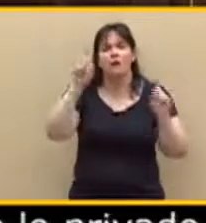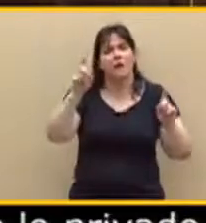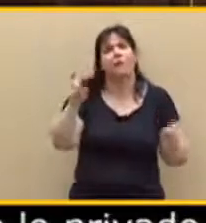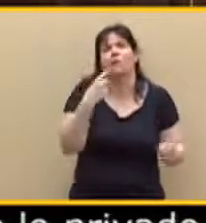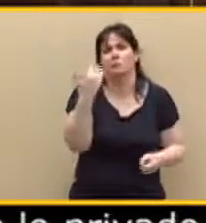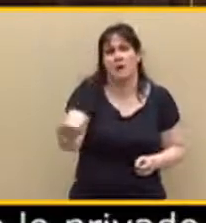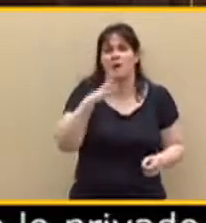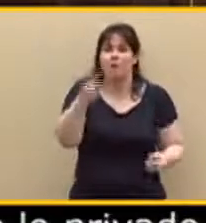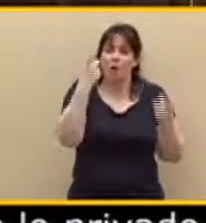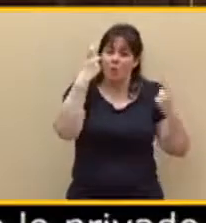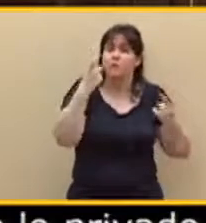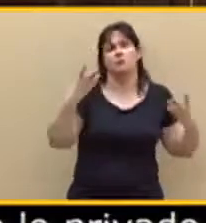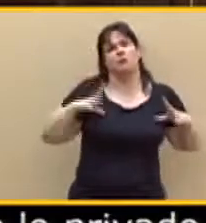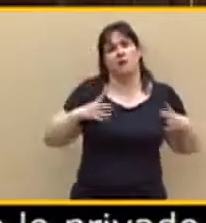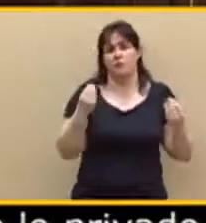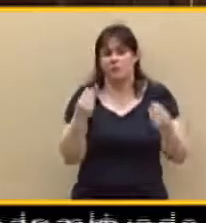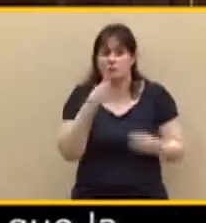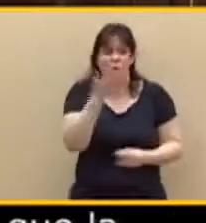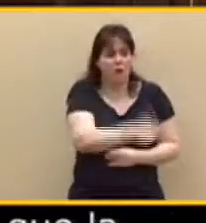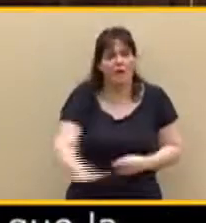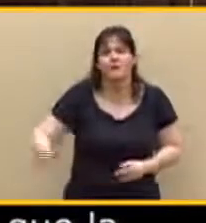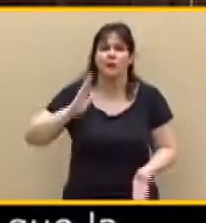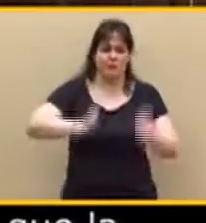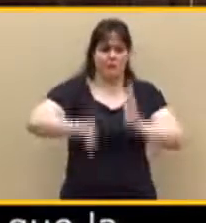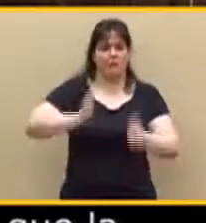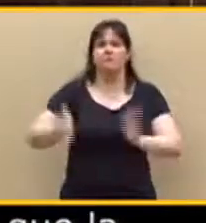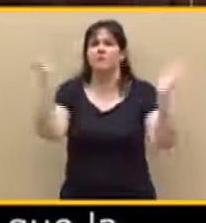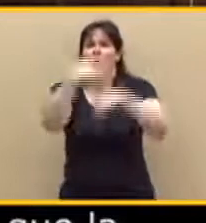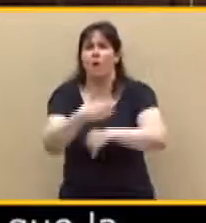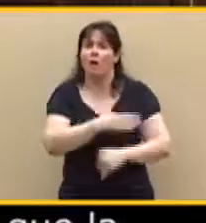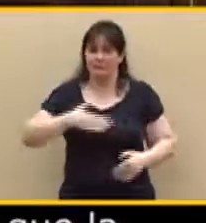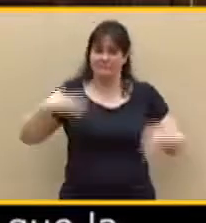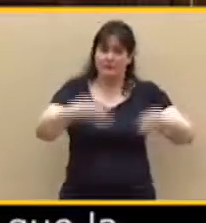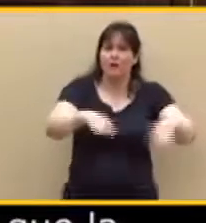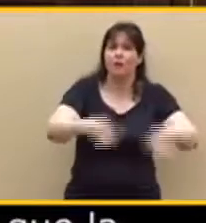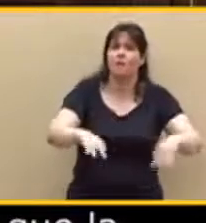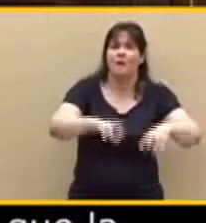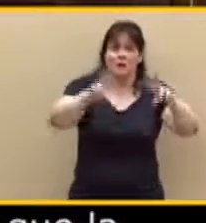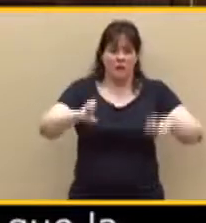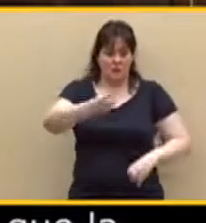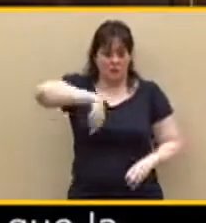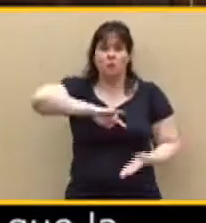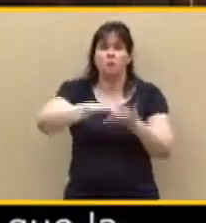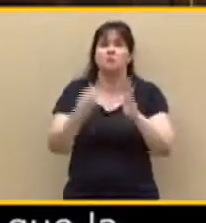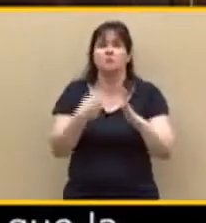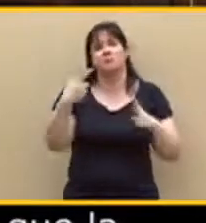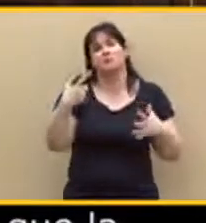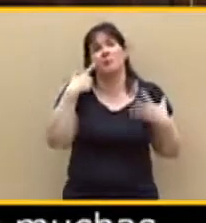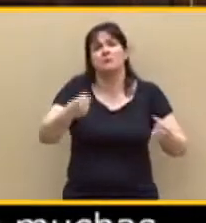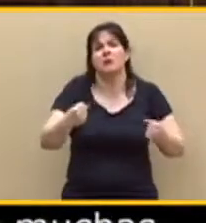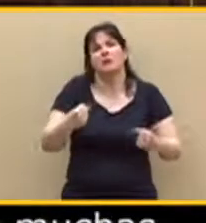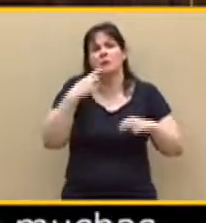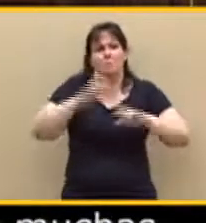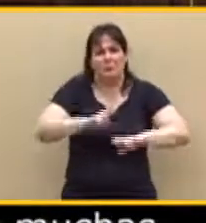niños de ahora ya no tienen disciplina. Quieren ustedes normalizar la degradación de nuestro sistema sanitario y nos cuentan que el problema son